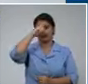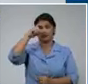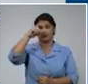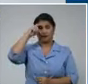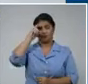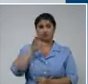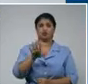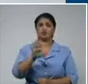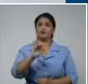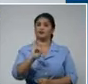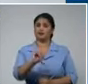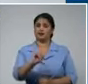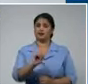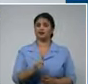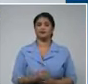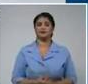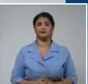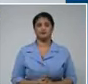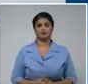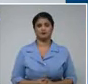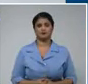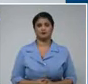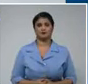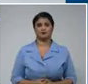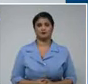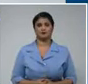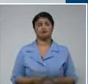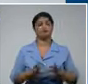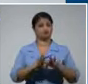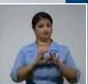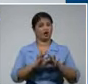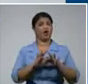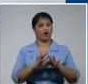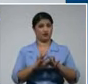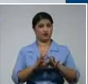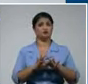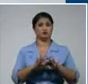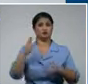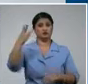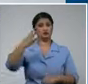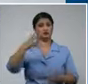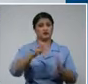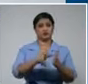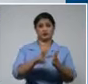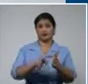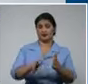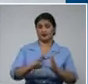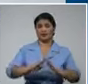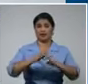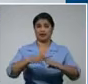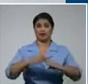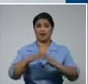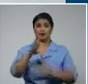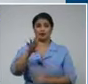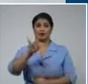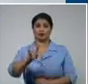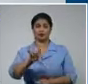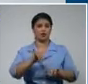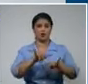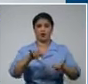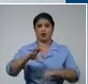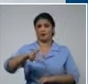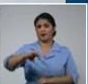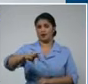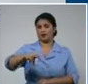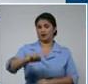56, también un número elevado, Granma 49, igual que Pinar del Río, Santiago